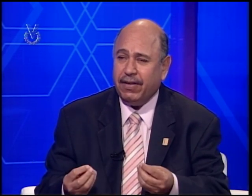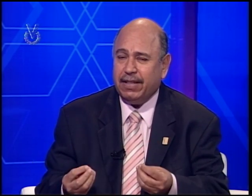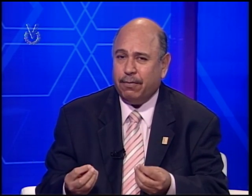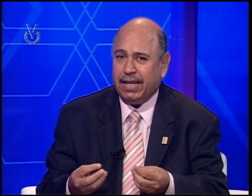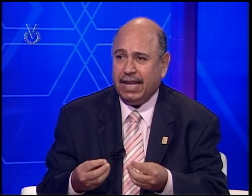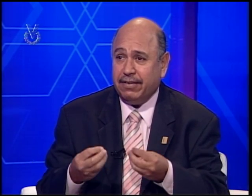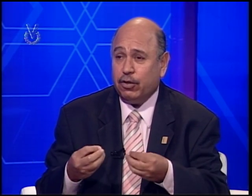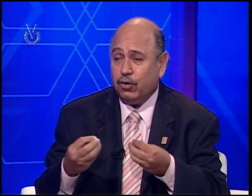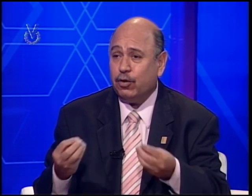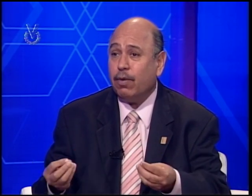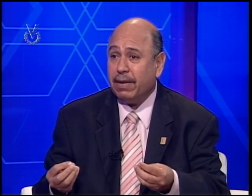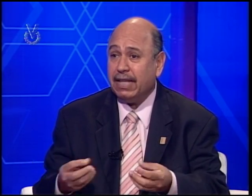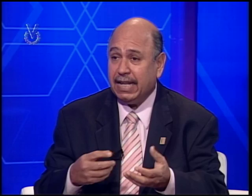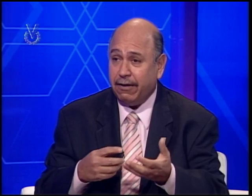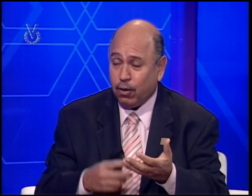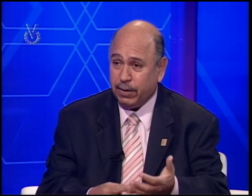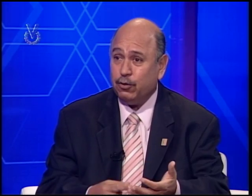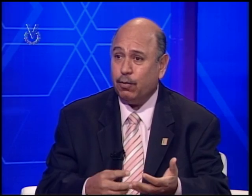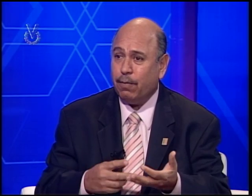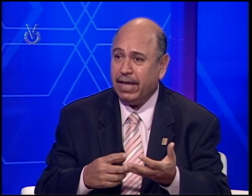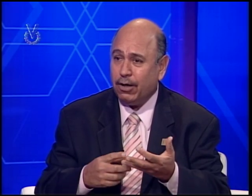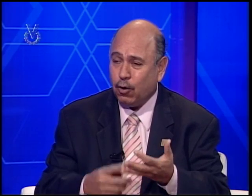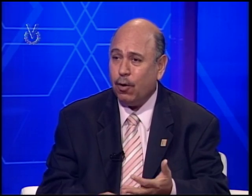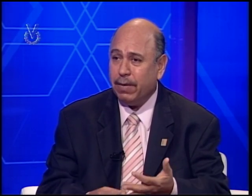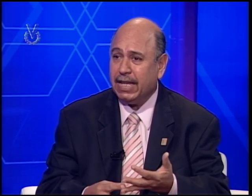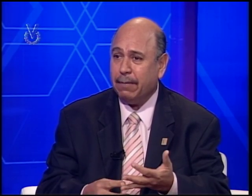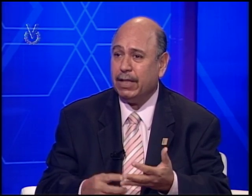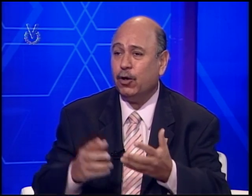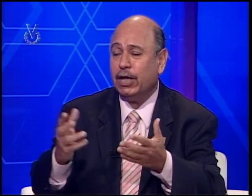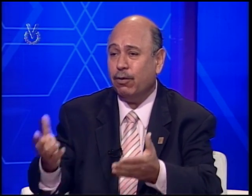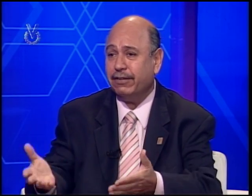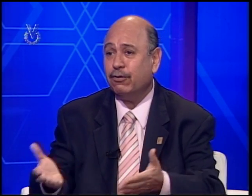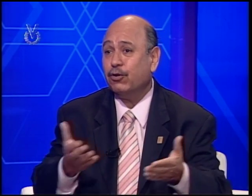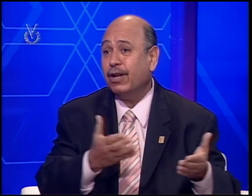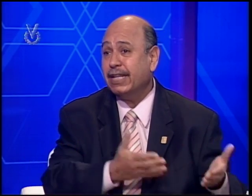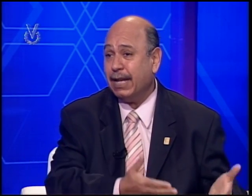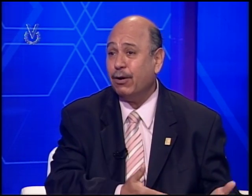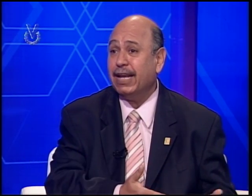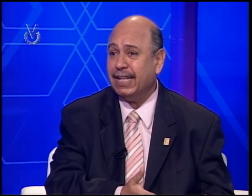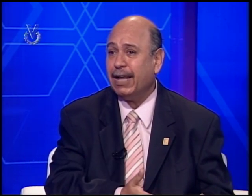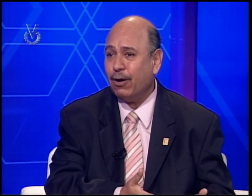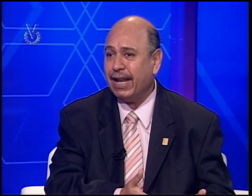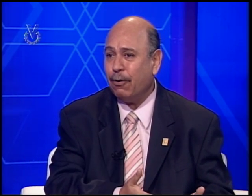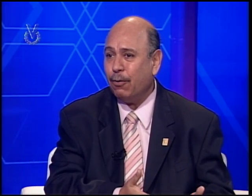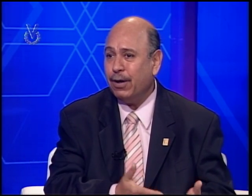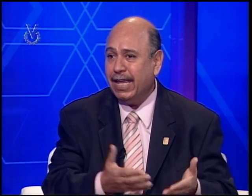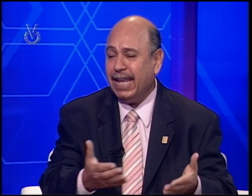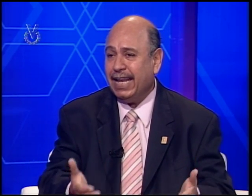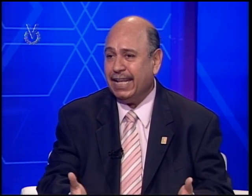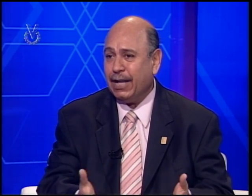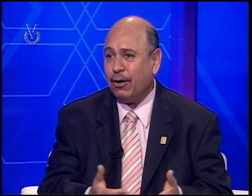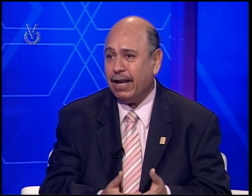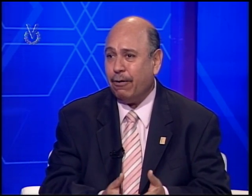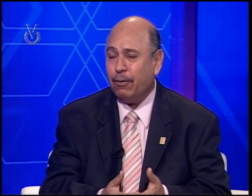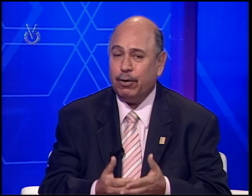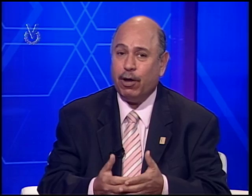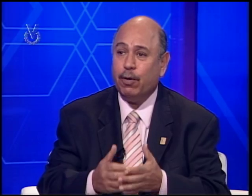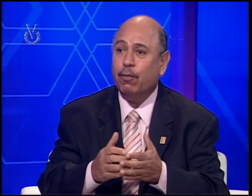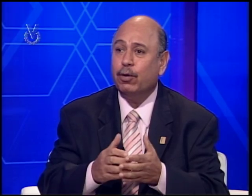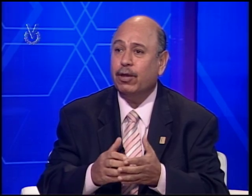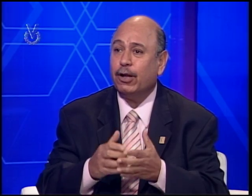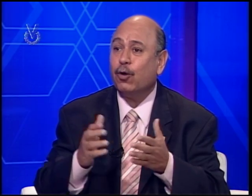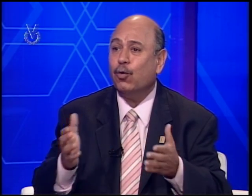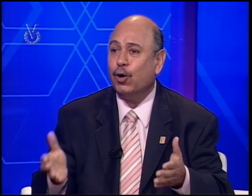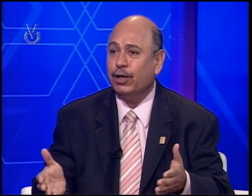ellos manifiestan pues que la situación es sumamente grave con insumos médicos, con medicamentos. Igual situación la tenemos en el estado Carabobo. En el estado Carabobo